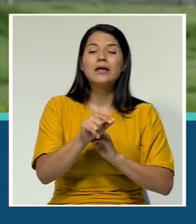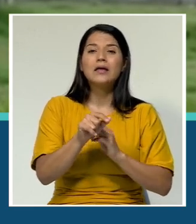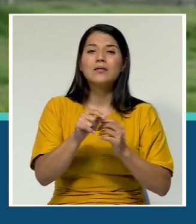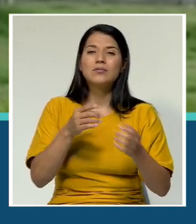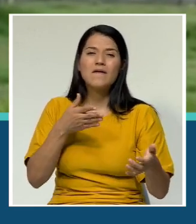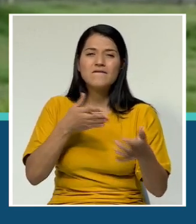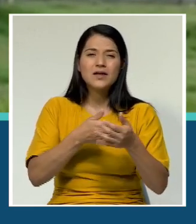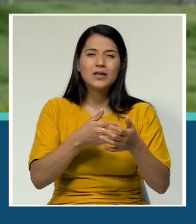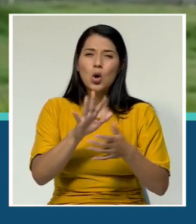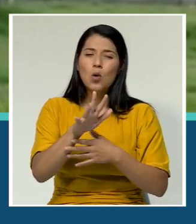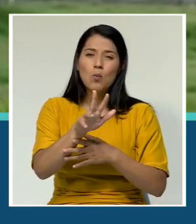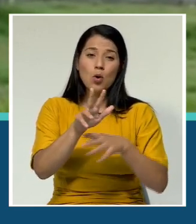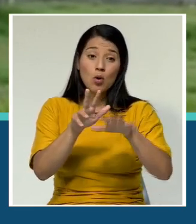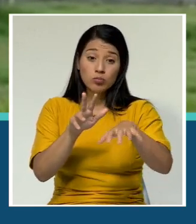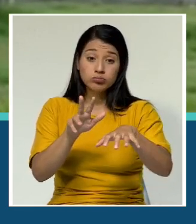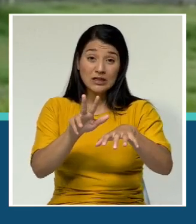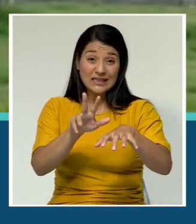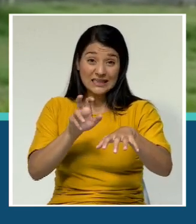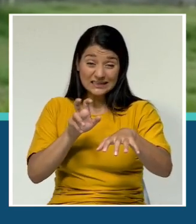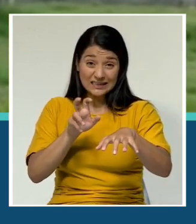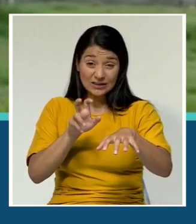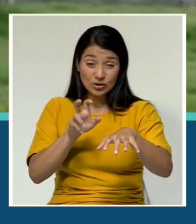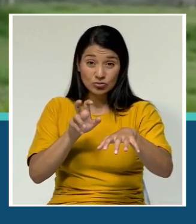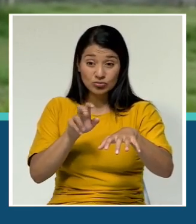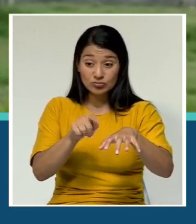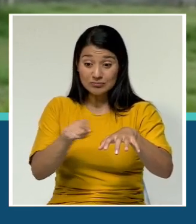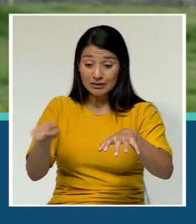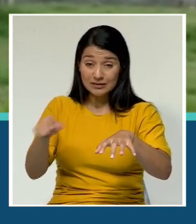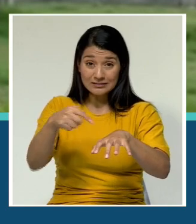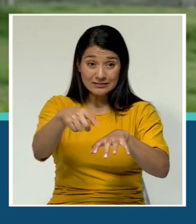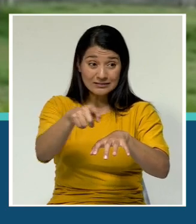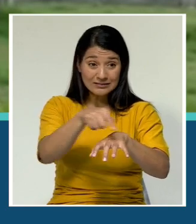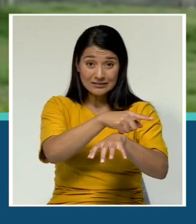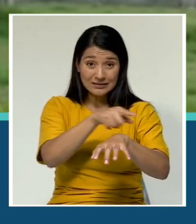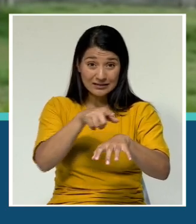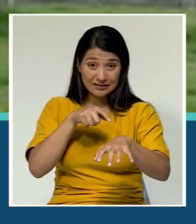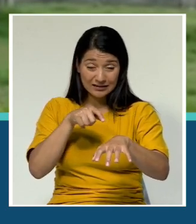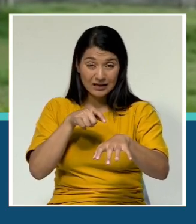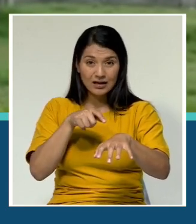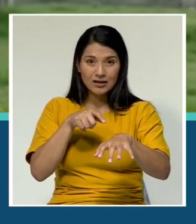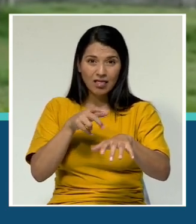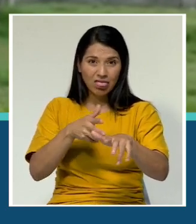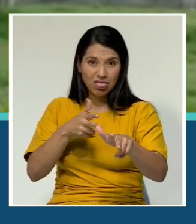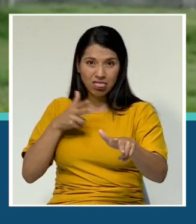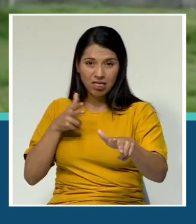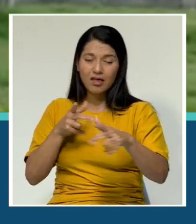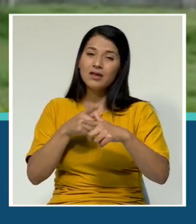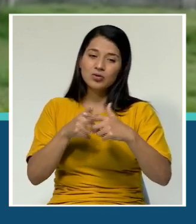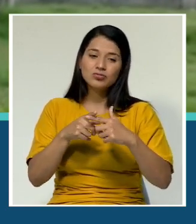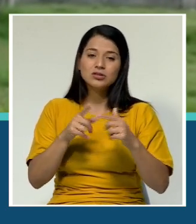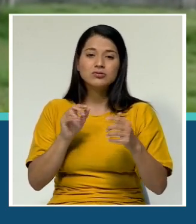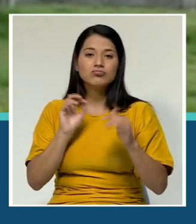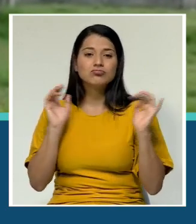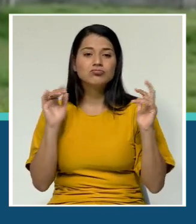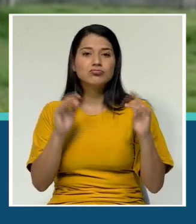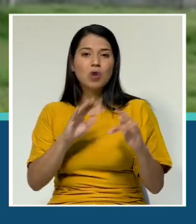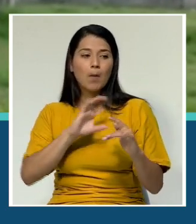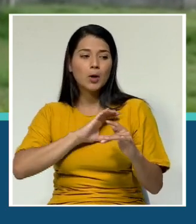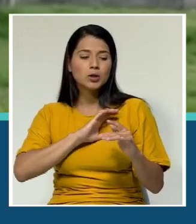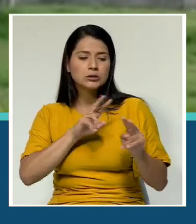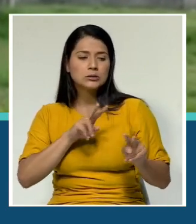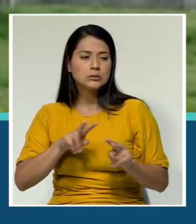es alrededor de la Asamblea Legislativa, donde va a haber una afectación a unos 300 metros de escuadras alrededor